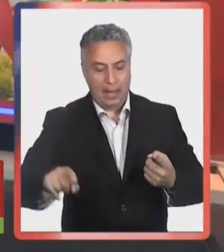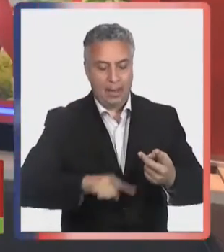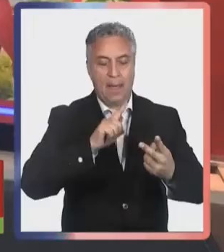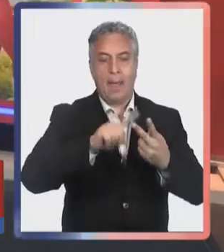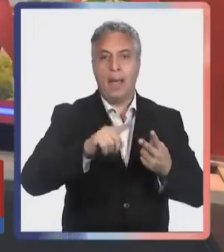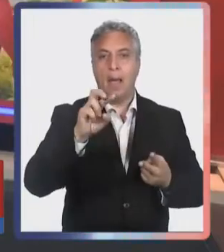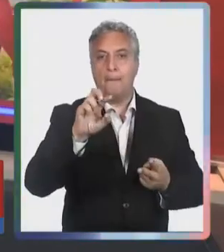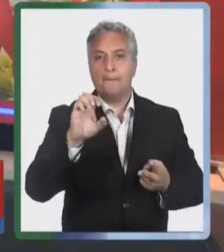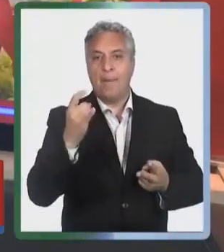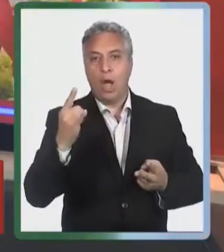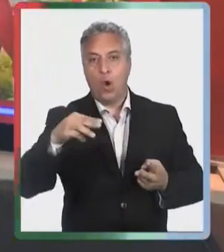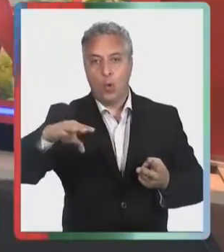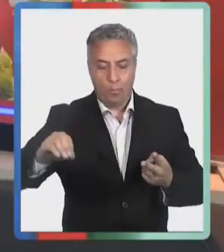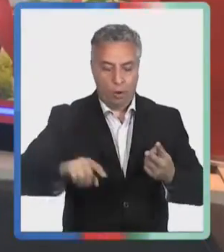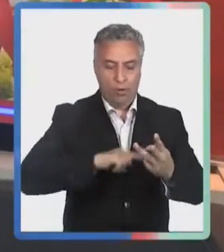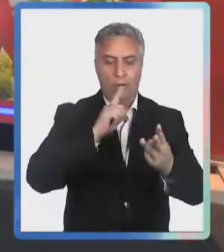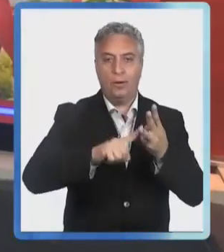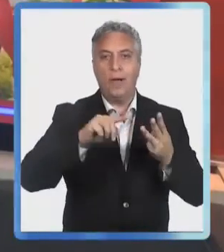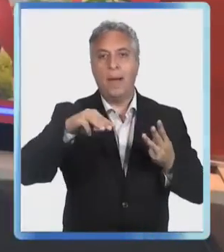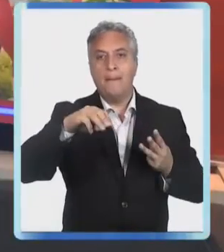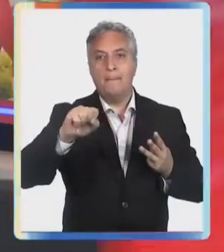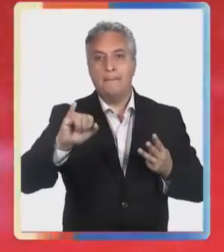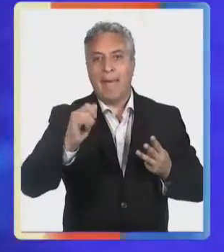maitén. Telecanal de Talca nos cuenta más.